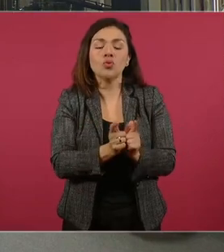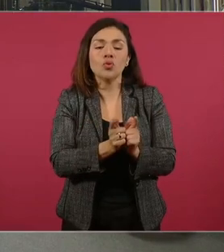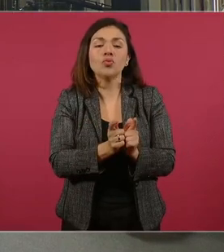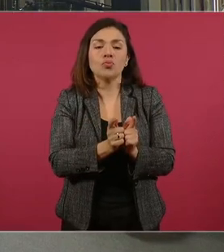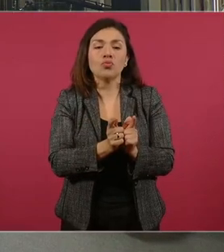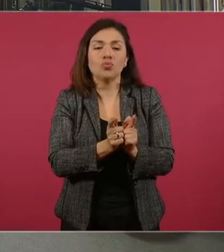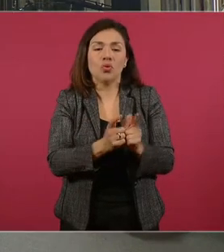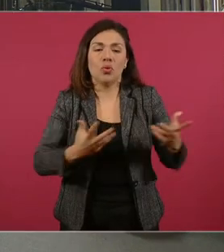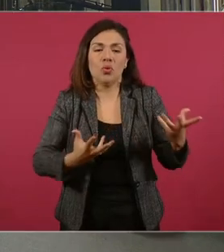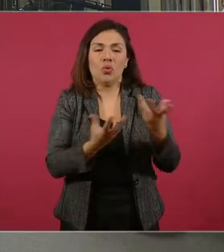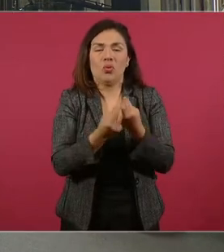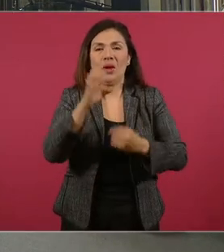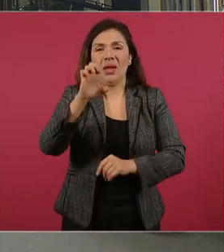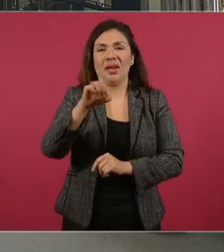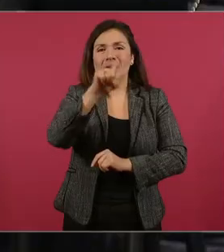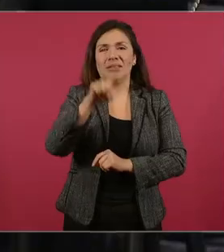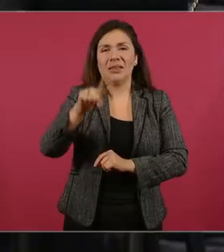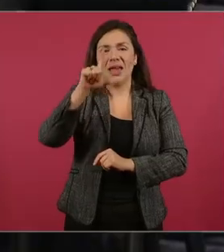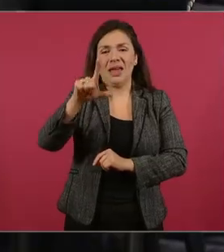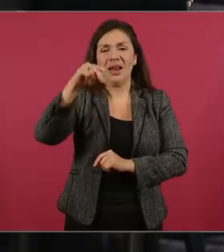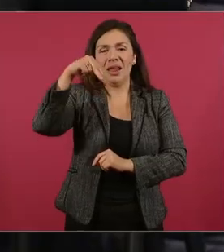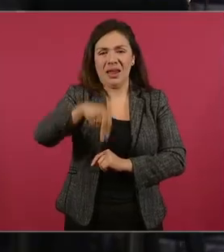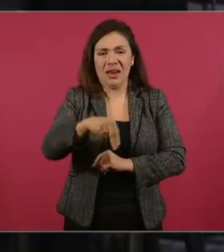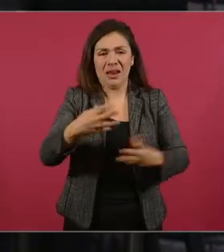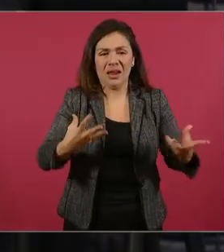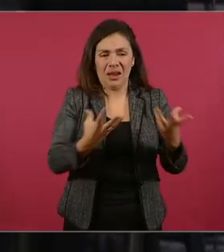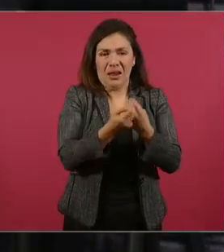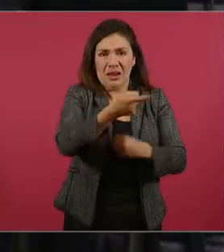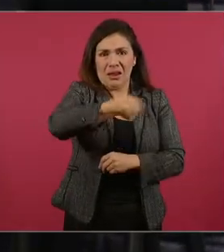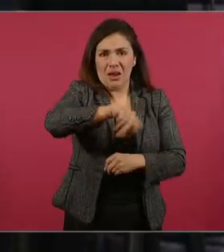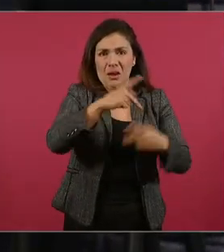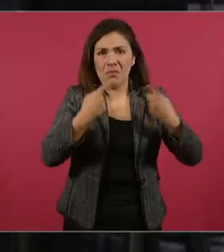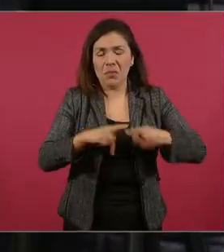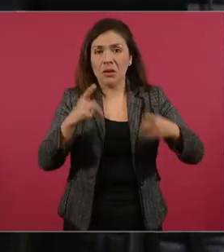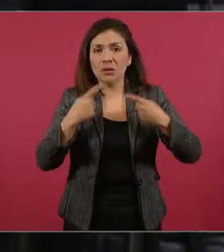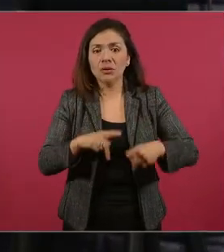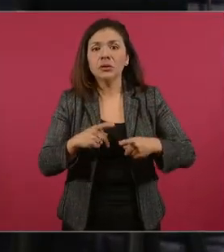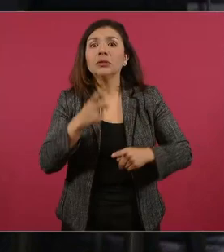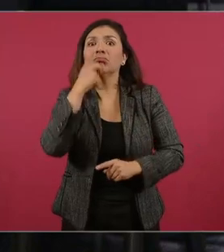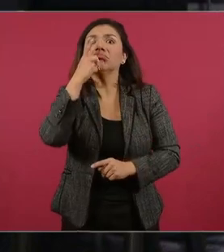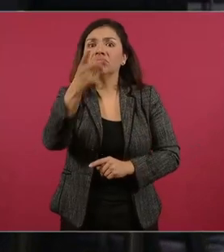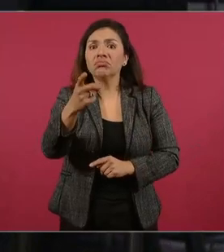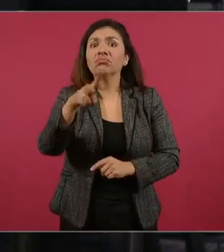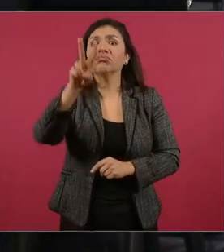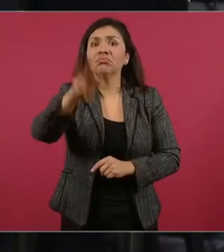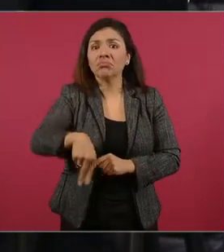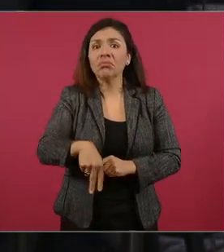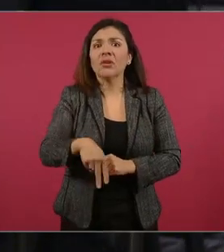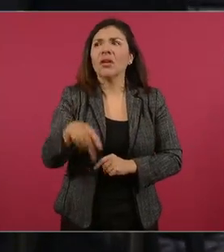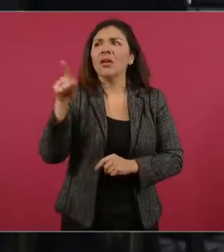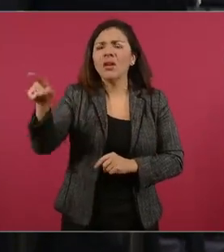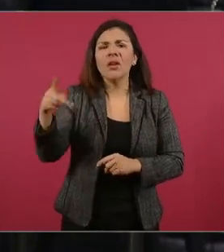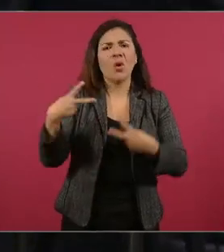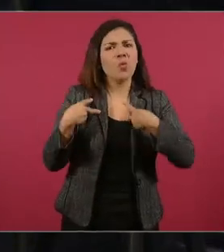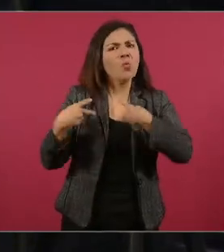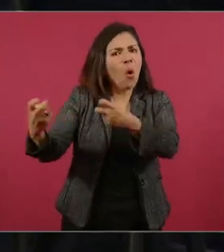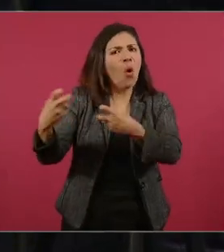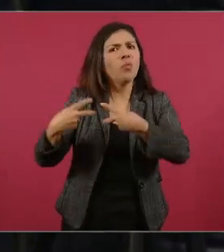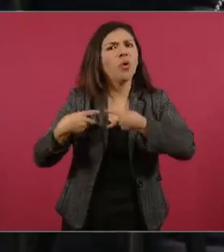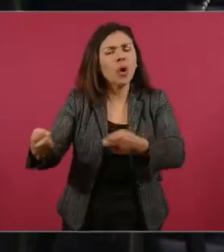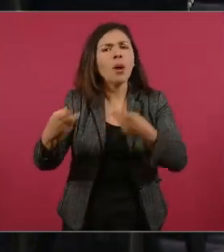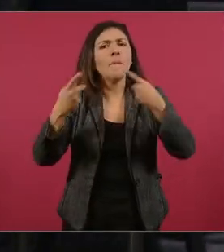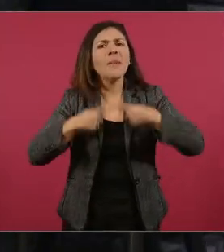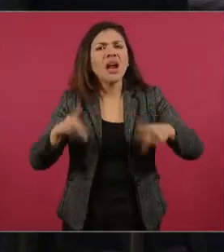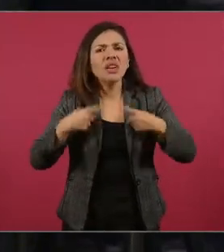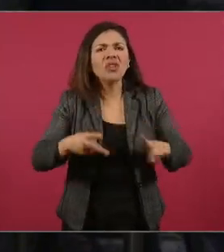estos integrantes del Ejército Zapatista de Liberación Nacional, que bueno, pues mencionan que todos los despojos, las desapariciones, los